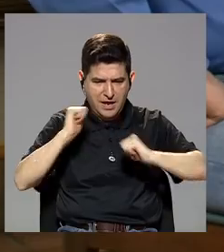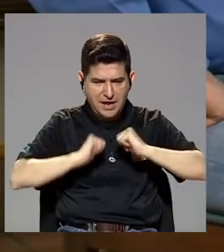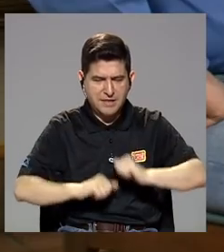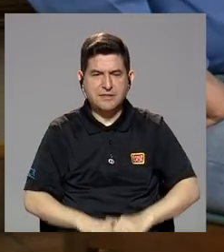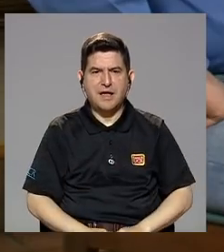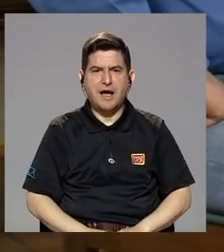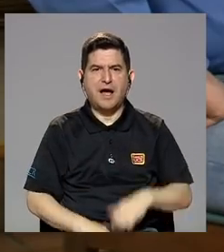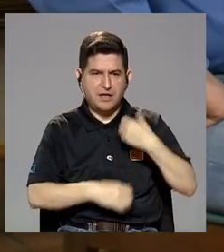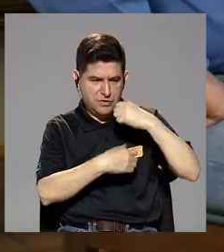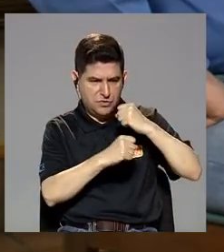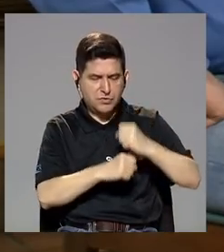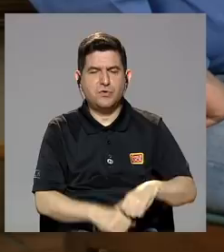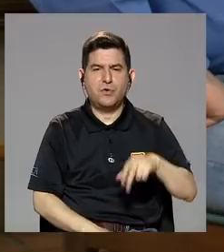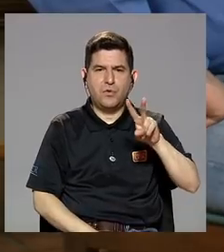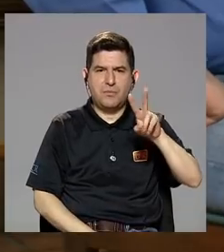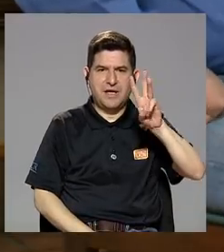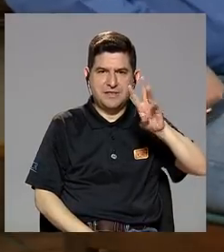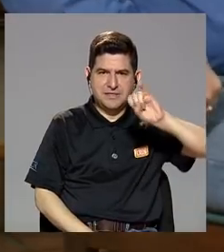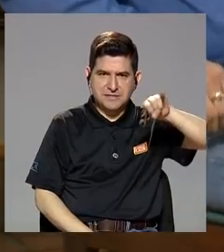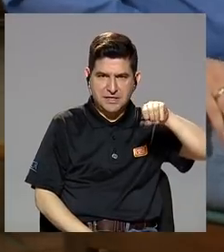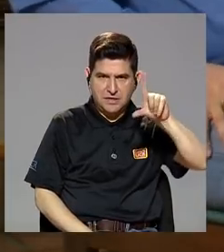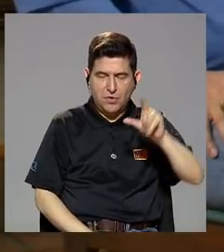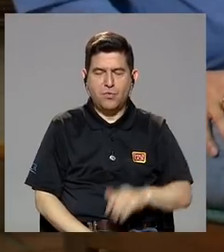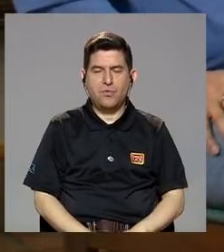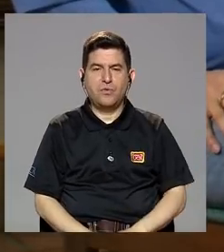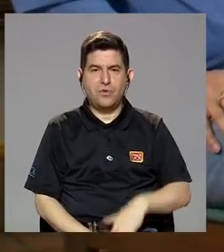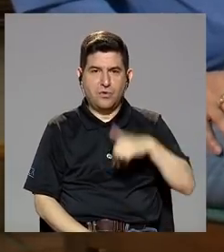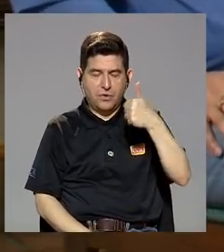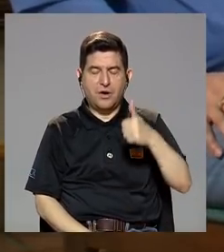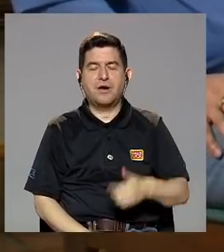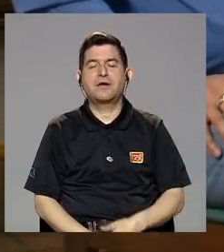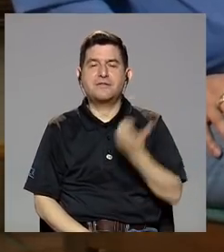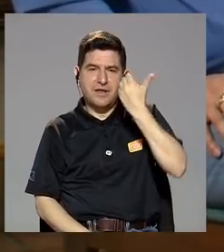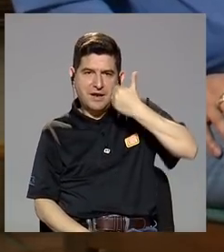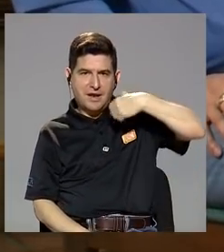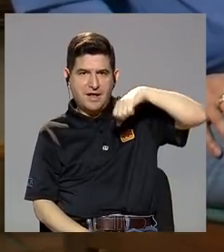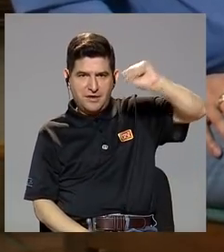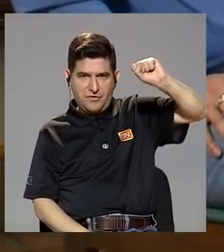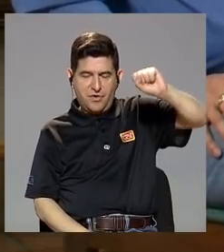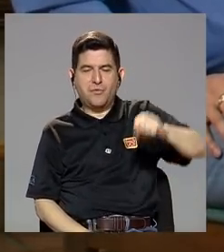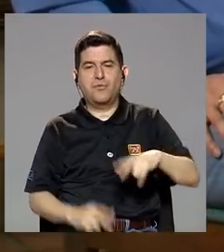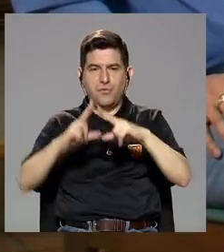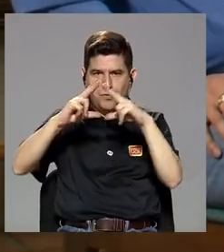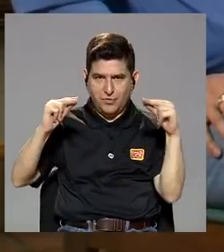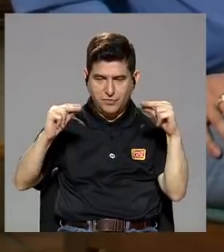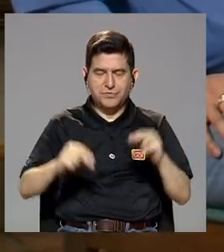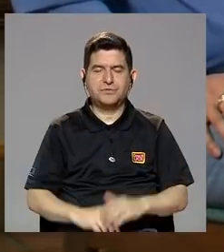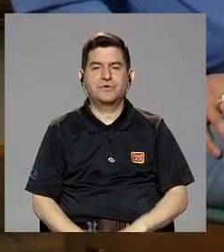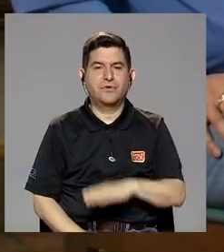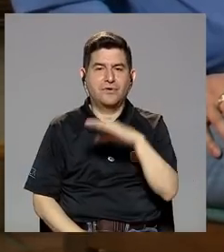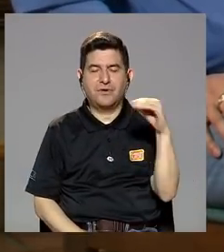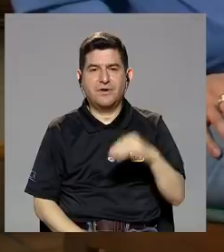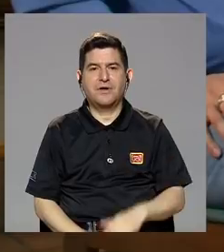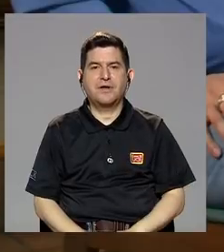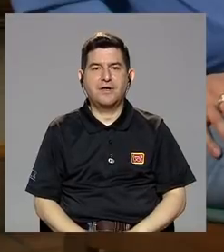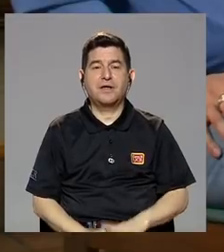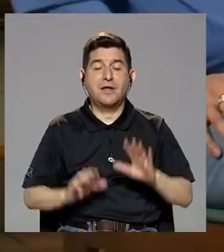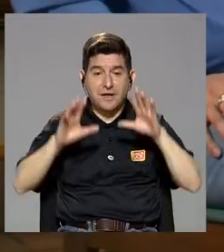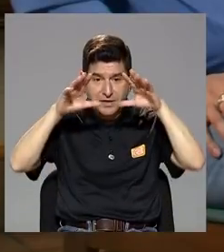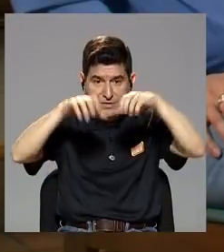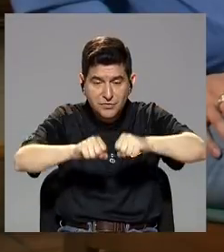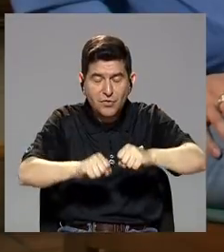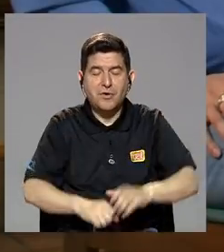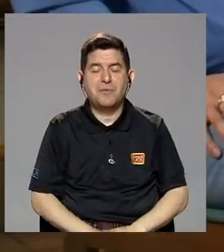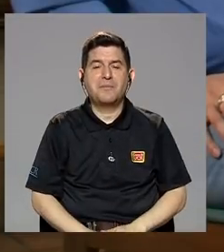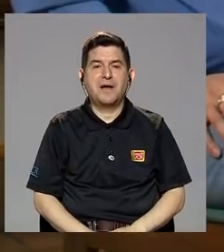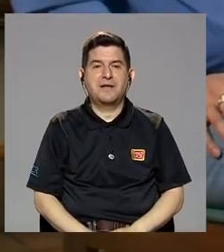26 de julio que coincidía con el triunfo de la revolución sandinista y la toma del cuartel moncada el